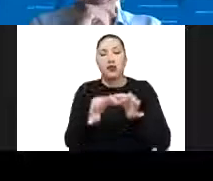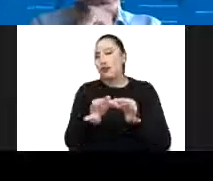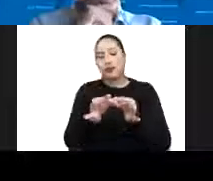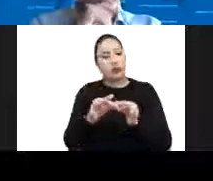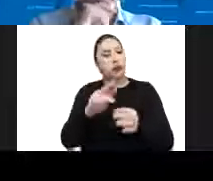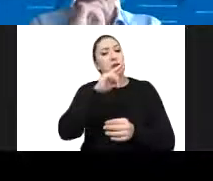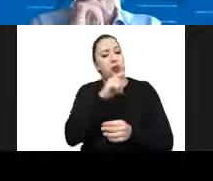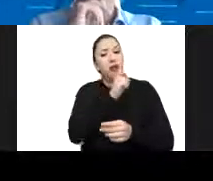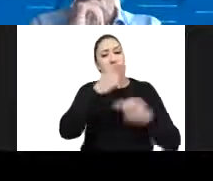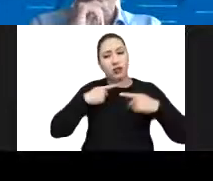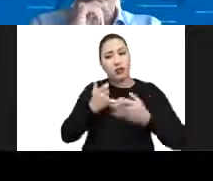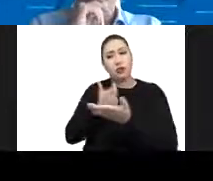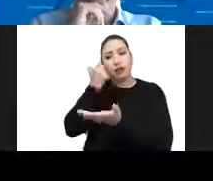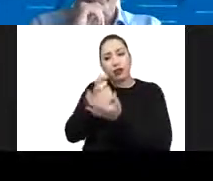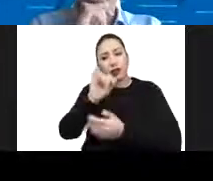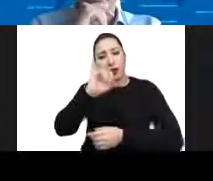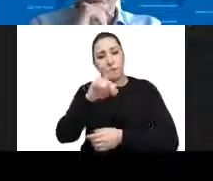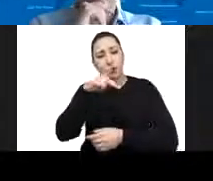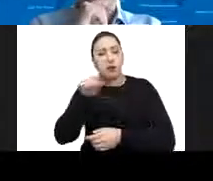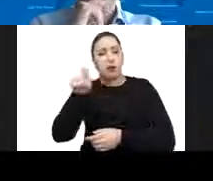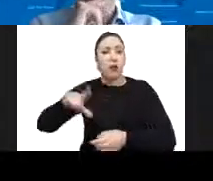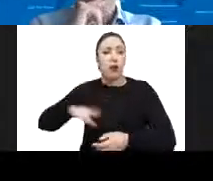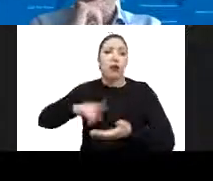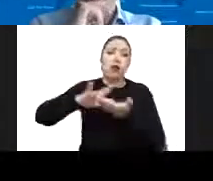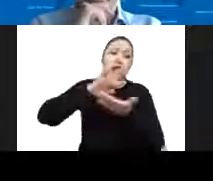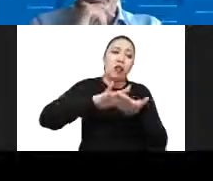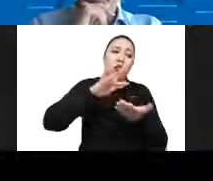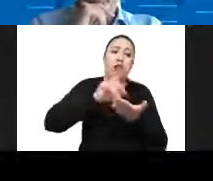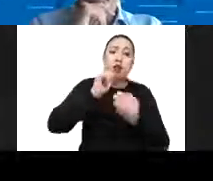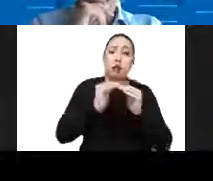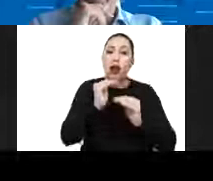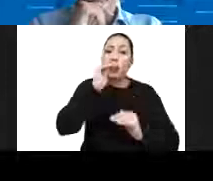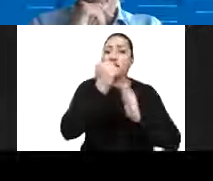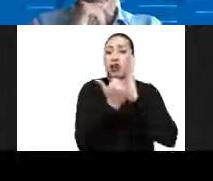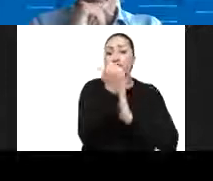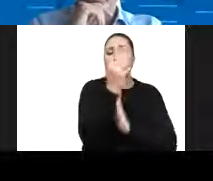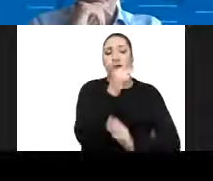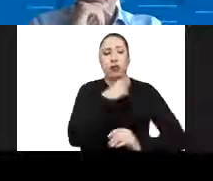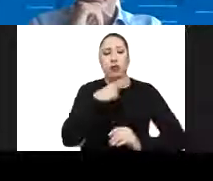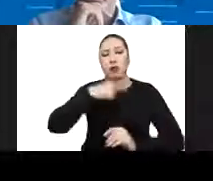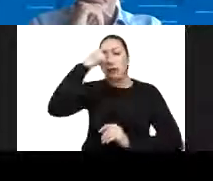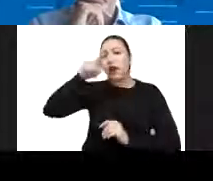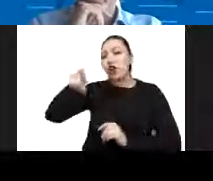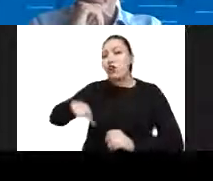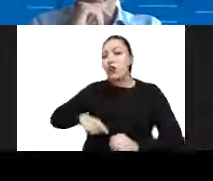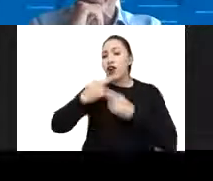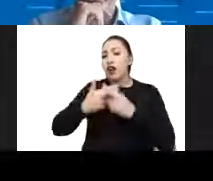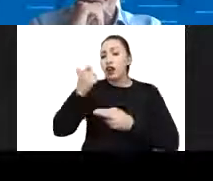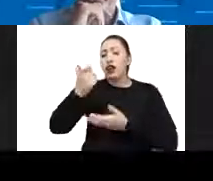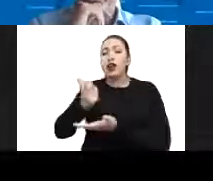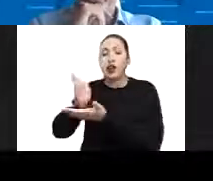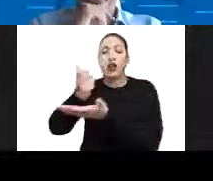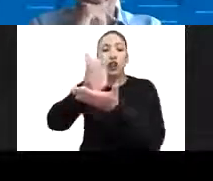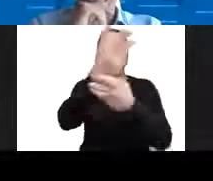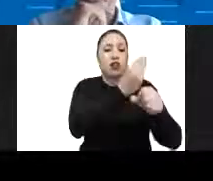quintiles de ingresos que más lo requieren. Al mismo tiempo, se tiene una tarifa en bloque en la ciudad, diferentes